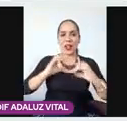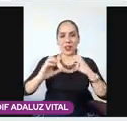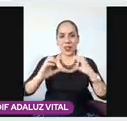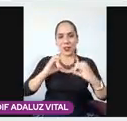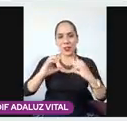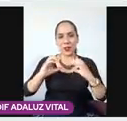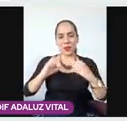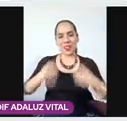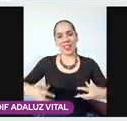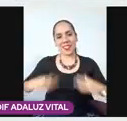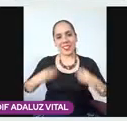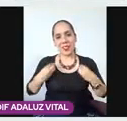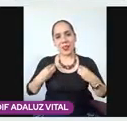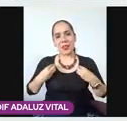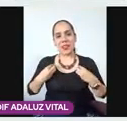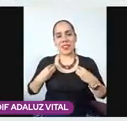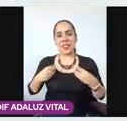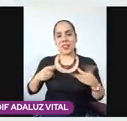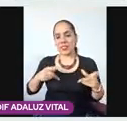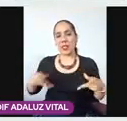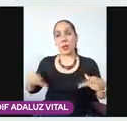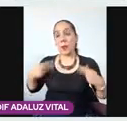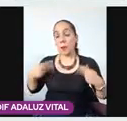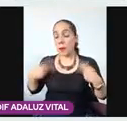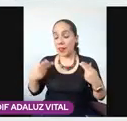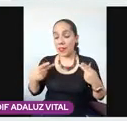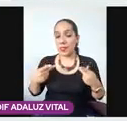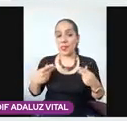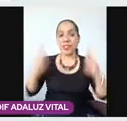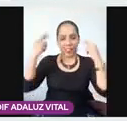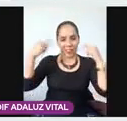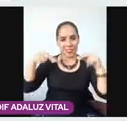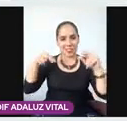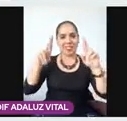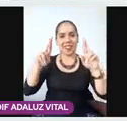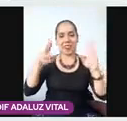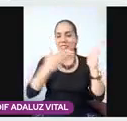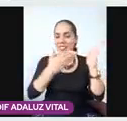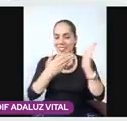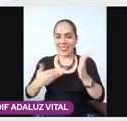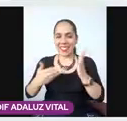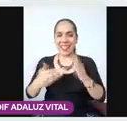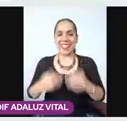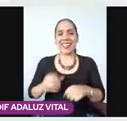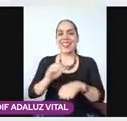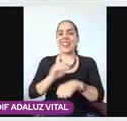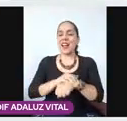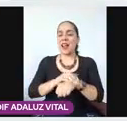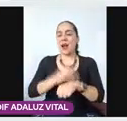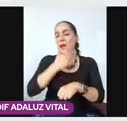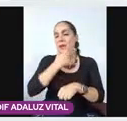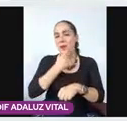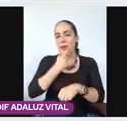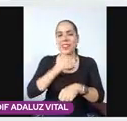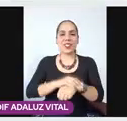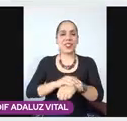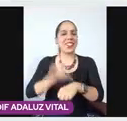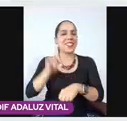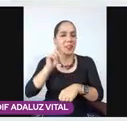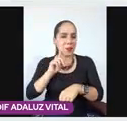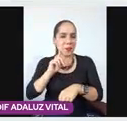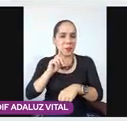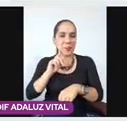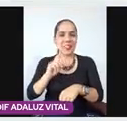quien están muy bien representados con mi amigo David Salazar y mi amiga Pao, aquí en controles digitales y